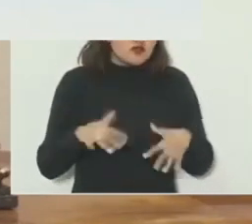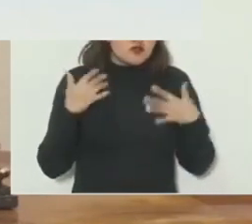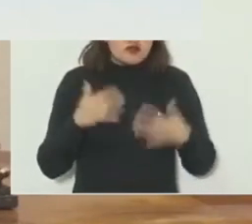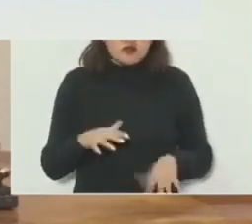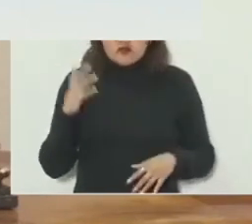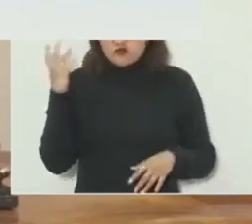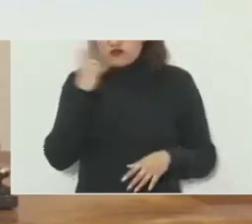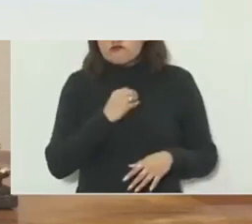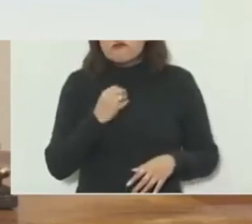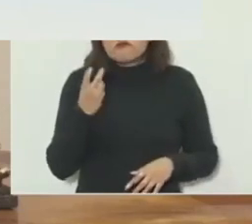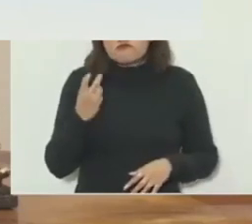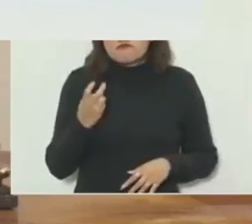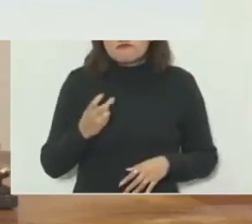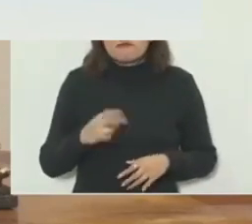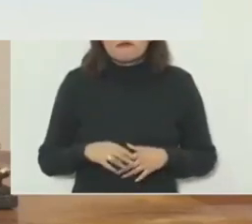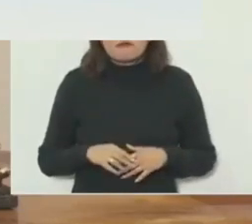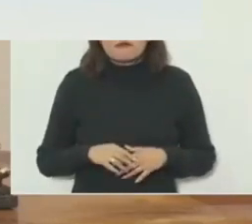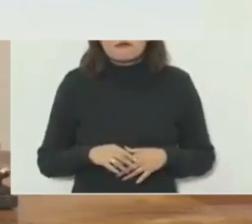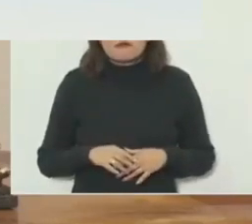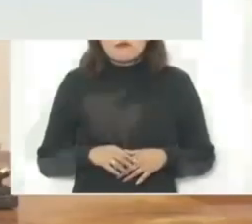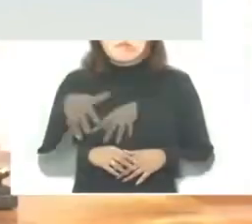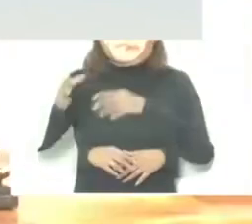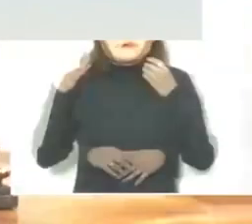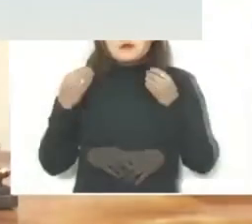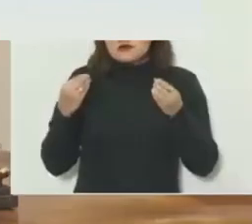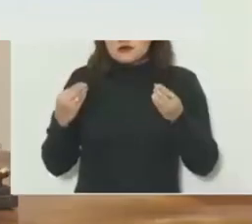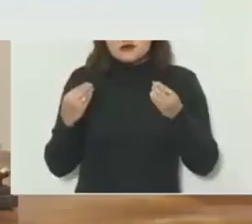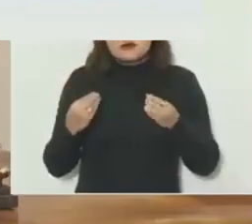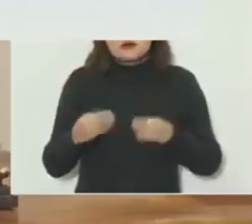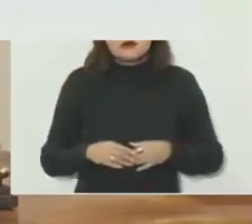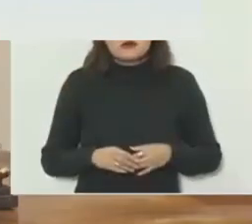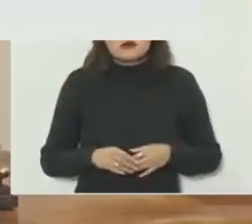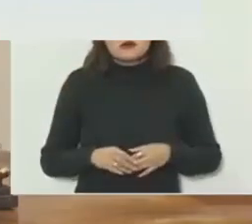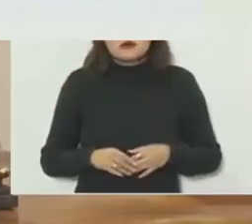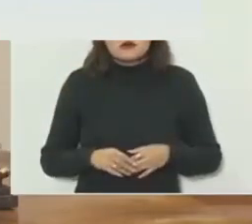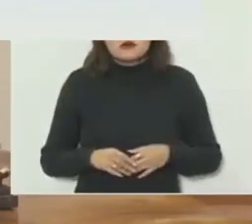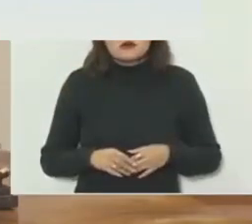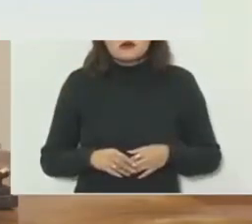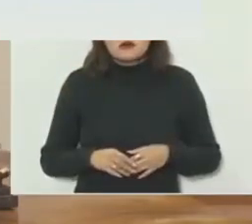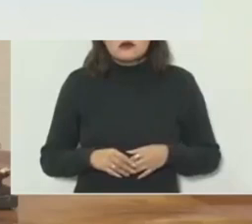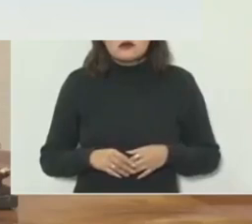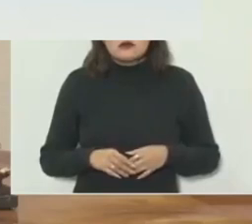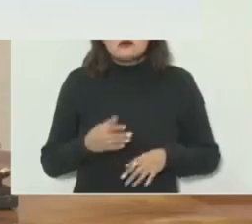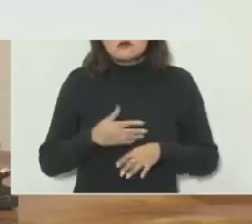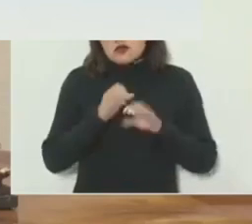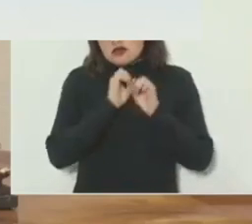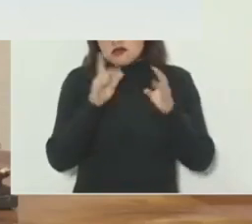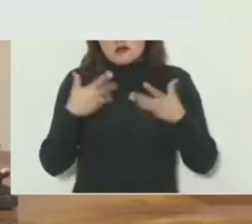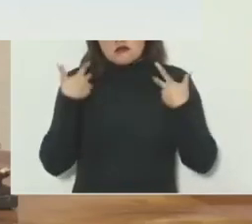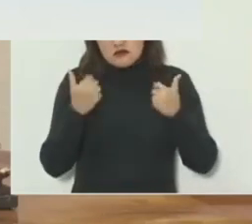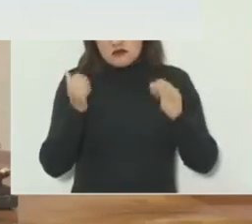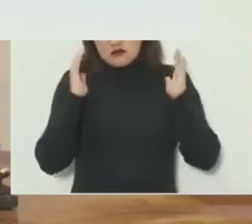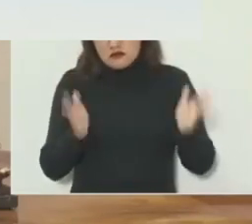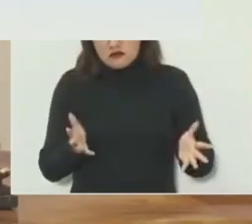de Puebla. Y dijo que el estado está preparado para cualquier situación eventual de inseguridad pública,